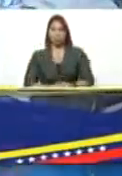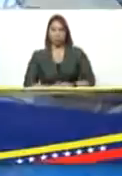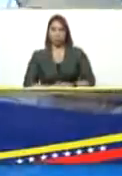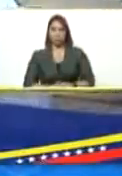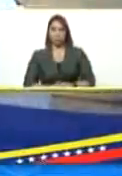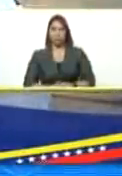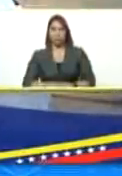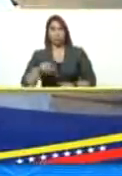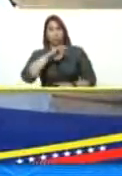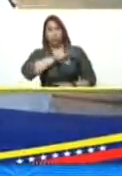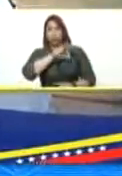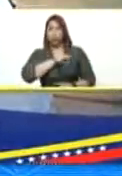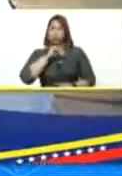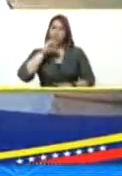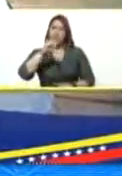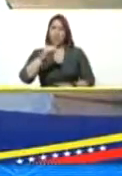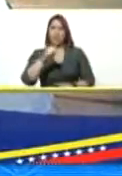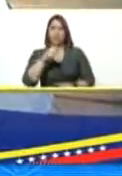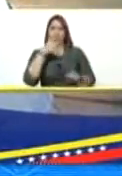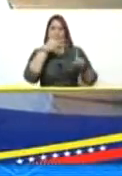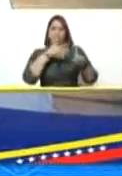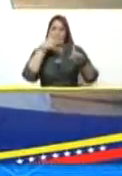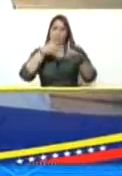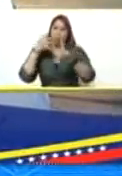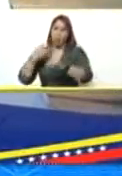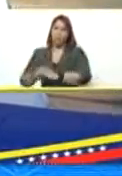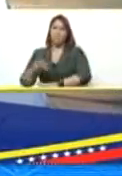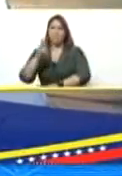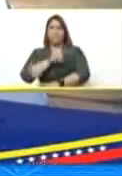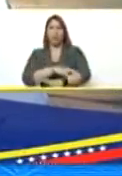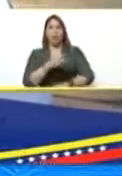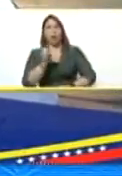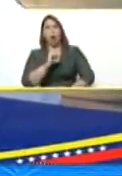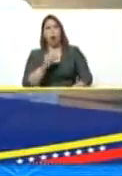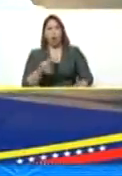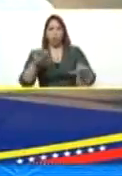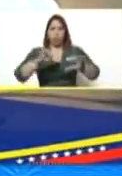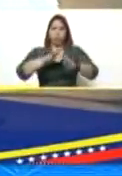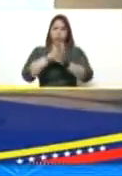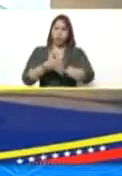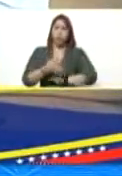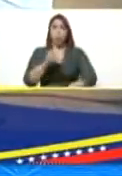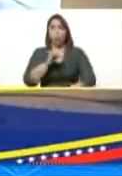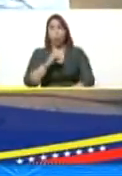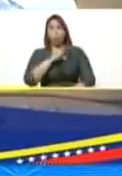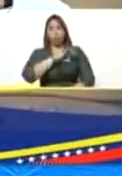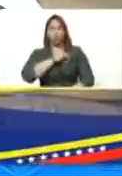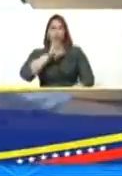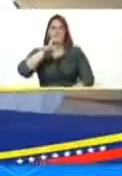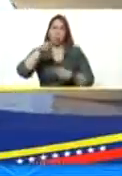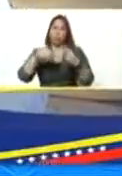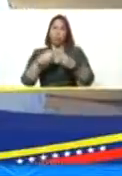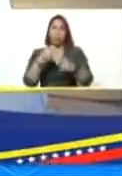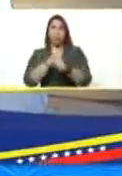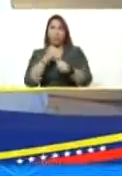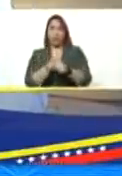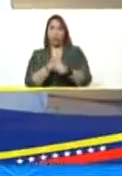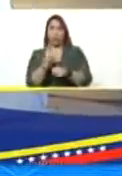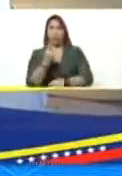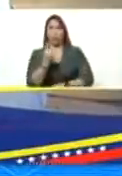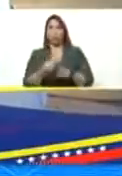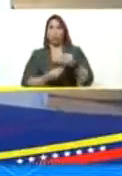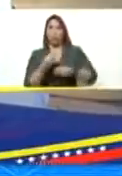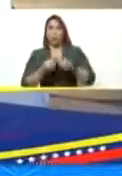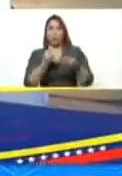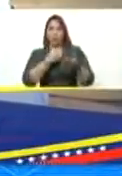No es el socialismo dogmático falso y fracasado. Ni el socialismo de los que nunca han trabajado y lo único que hacen